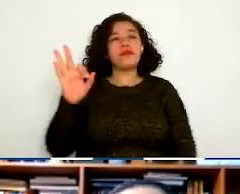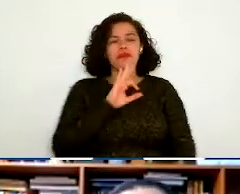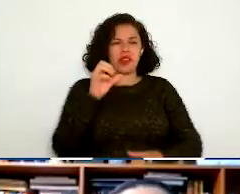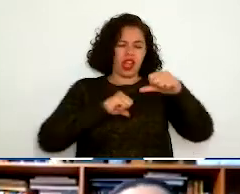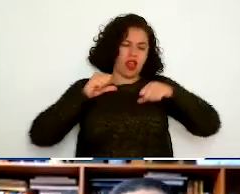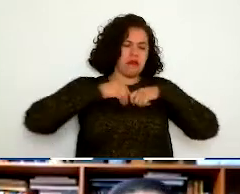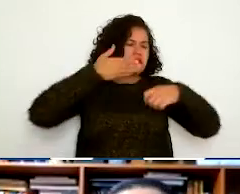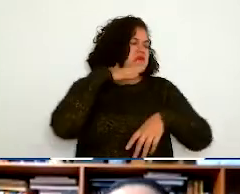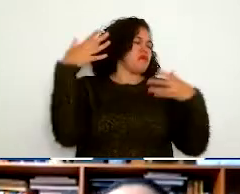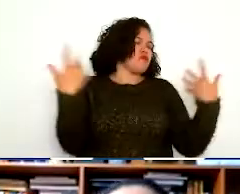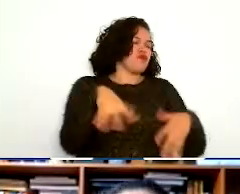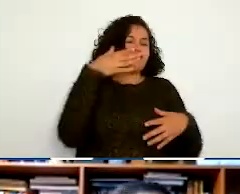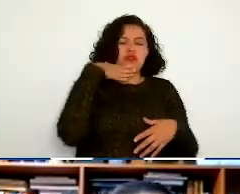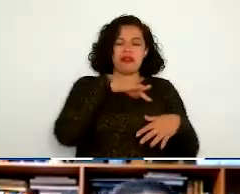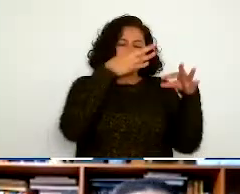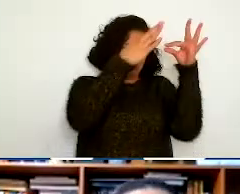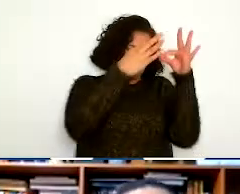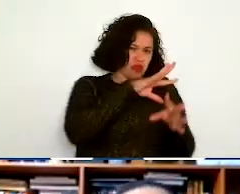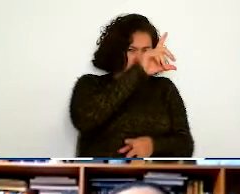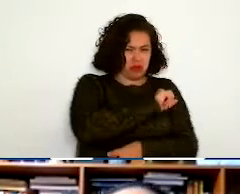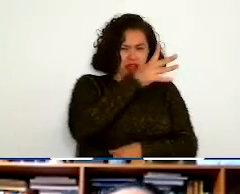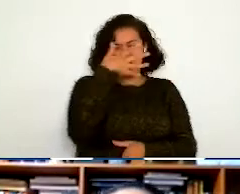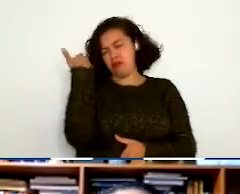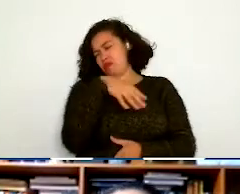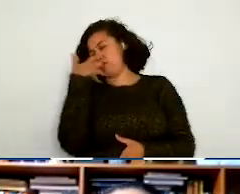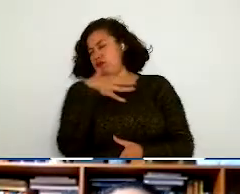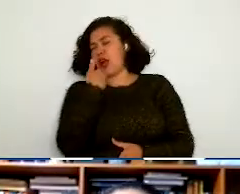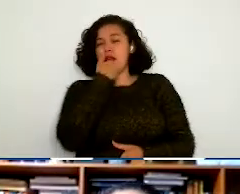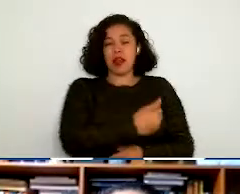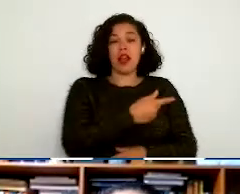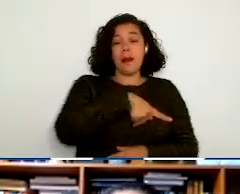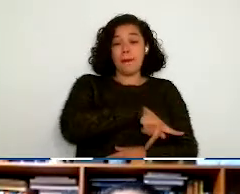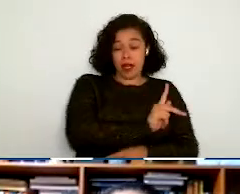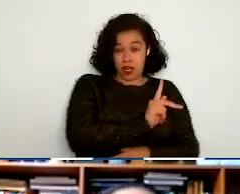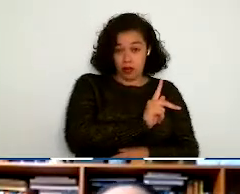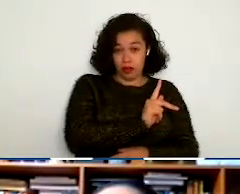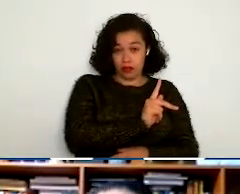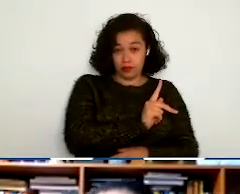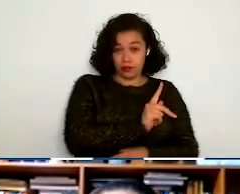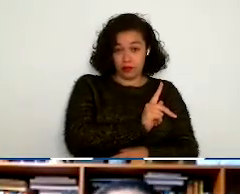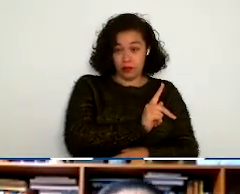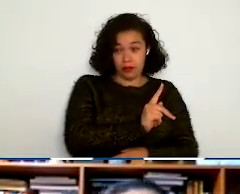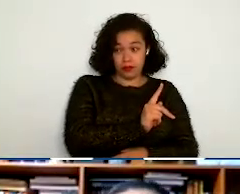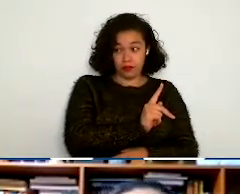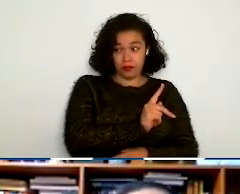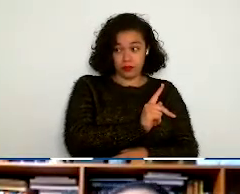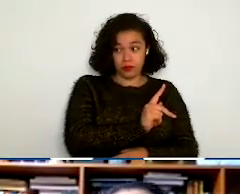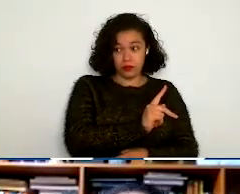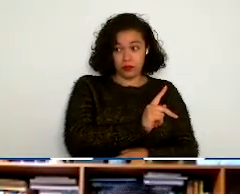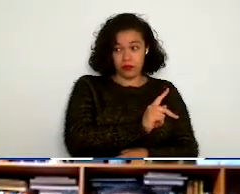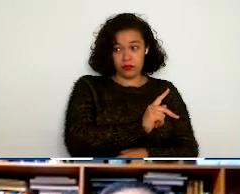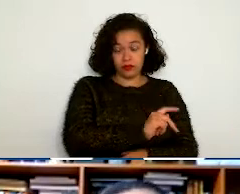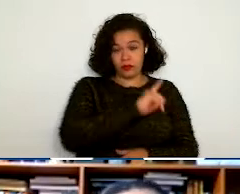diseñada en la parte operativa, incluso en la parte profesional, pero no tener, no aplicarse, ¿no? Para